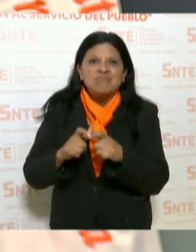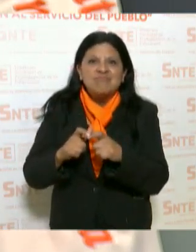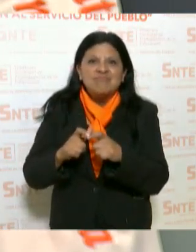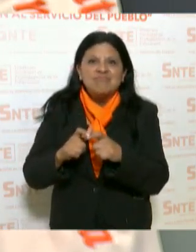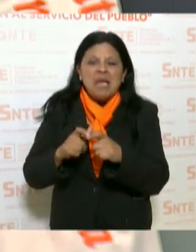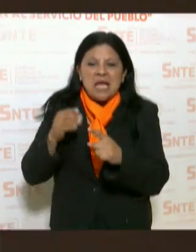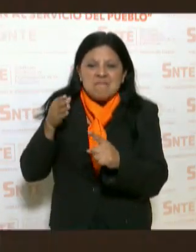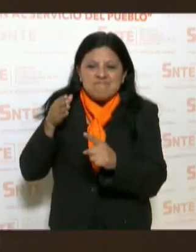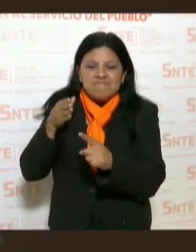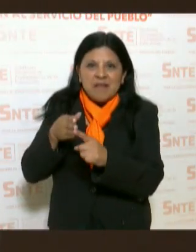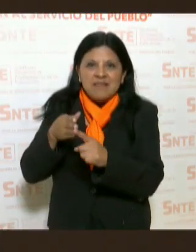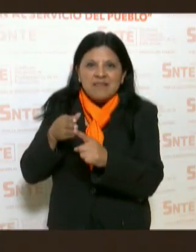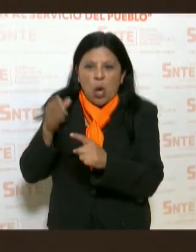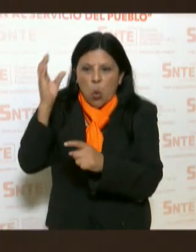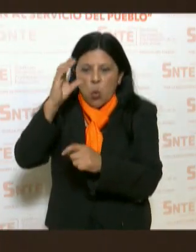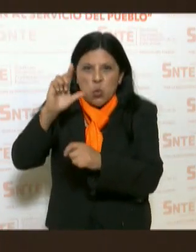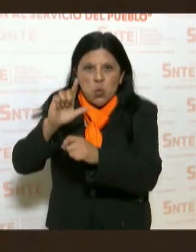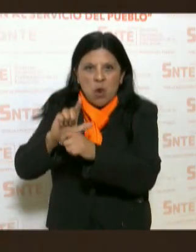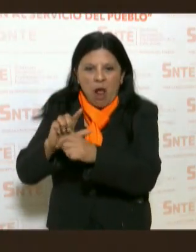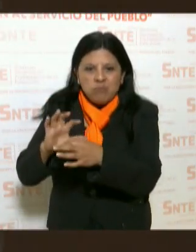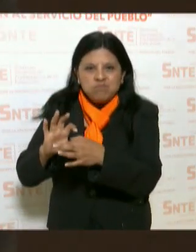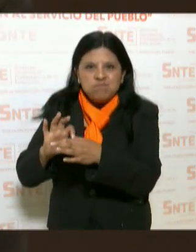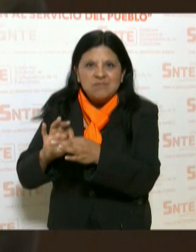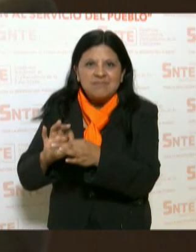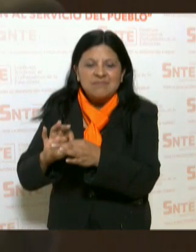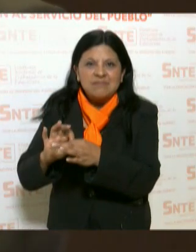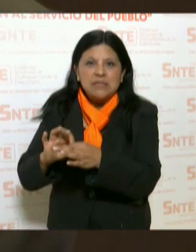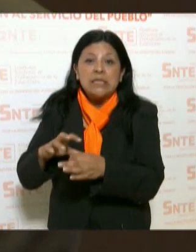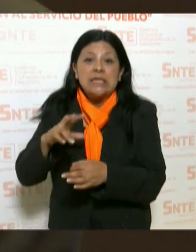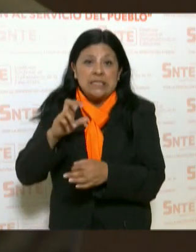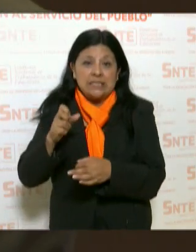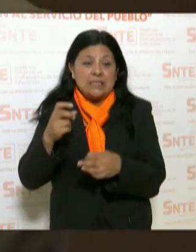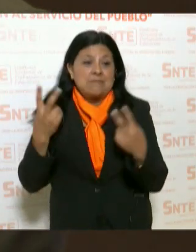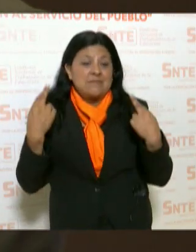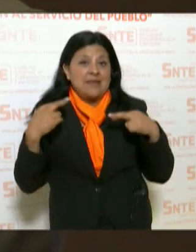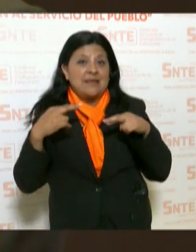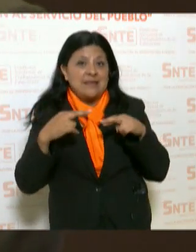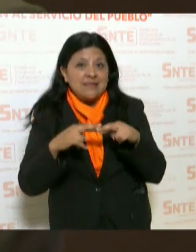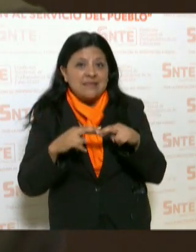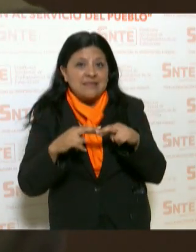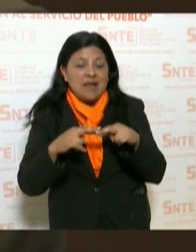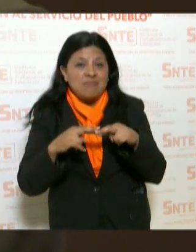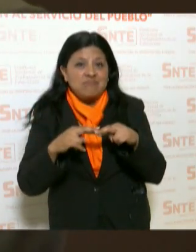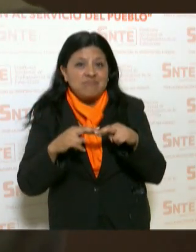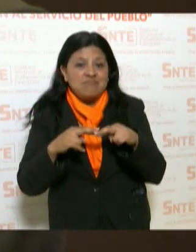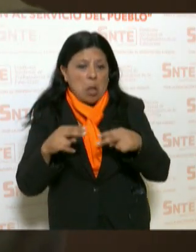pueblos. Esa maestra chilena,